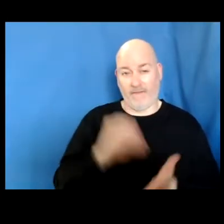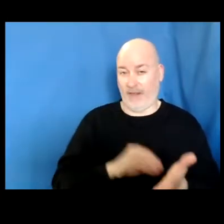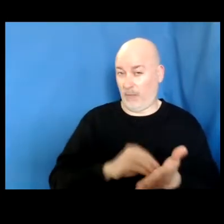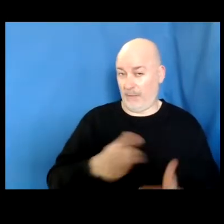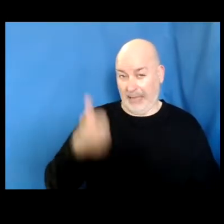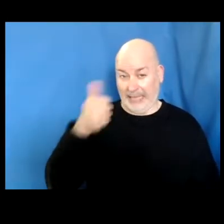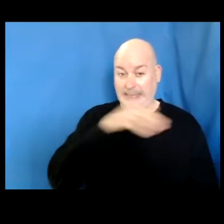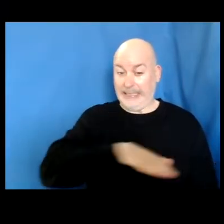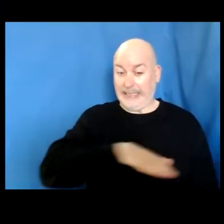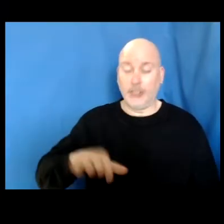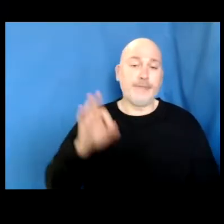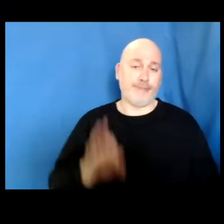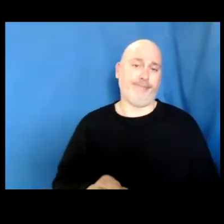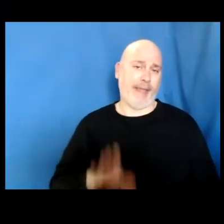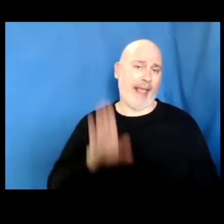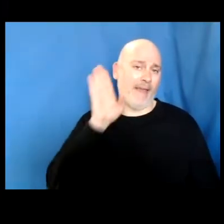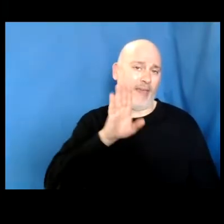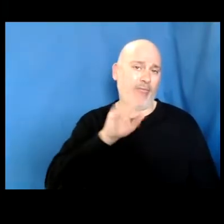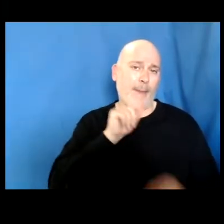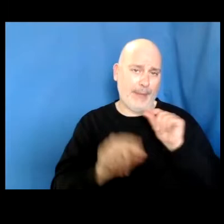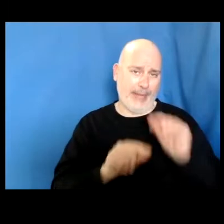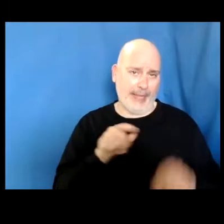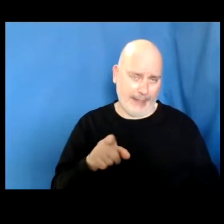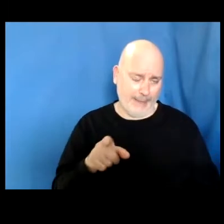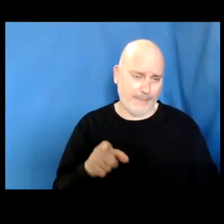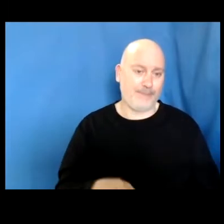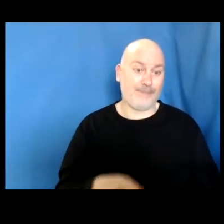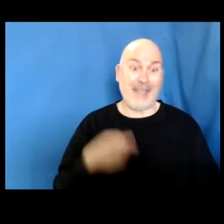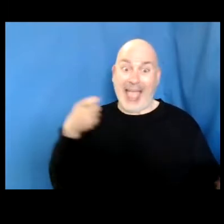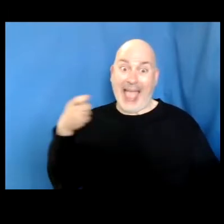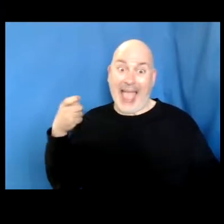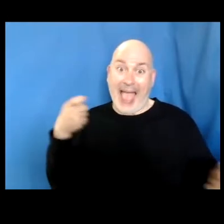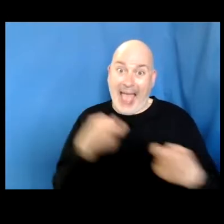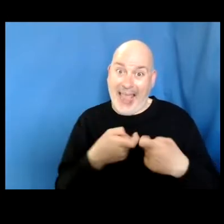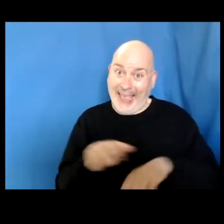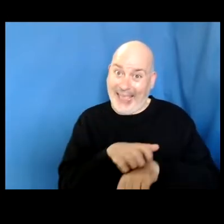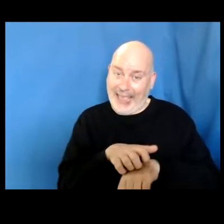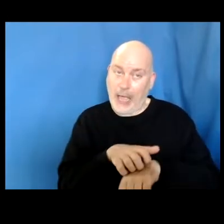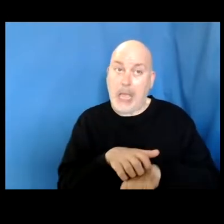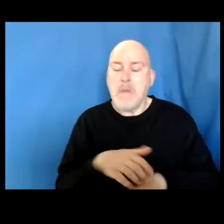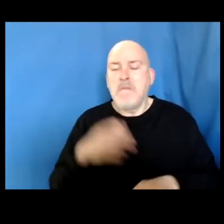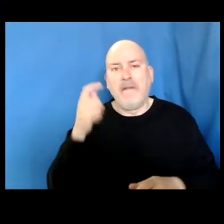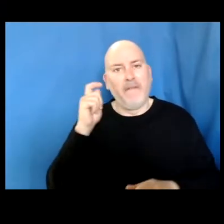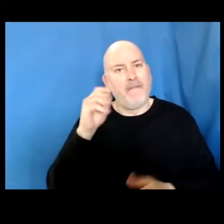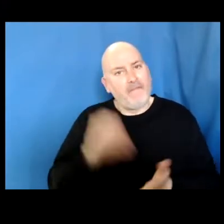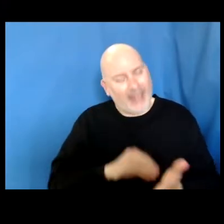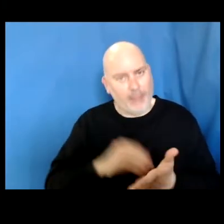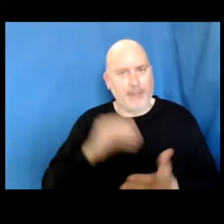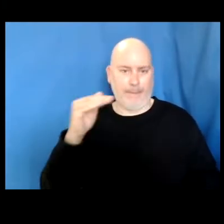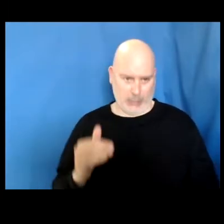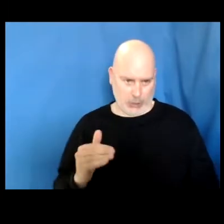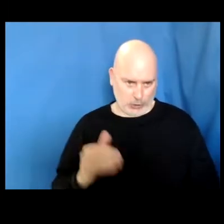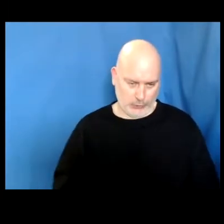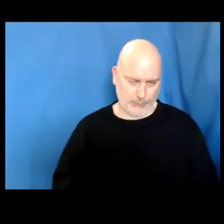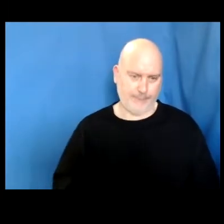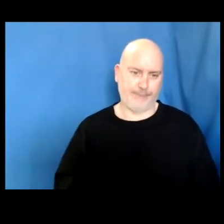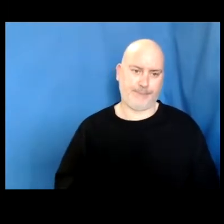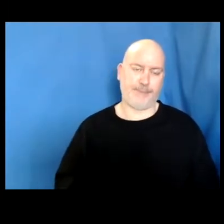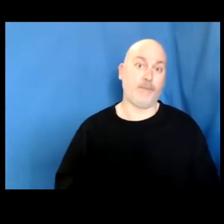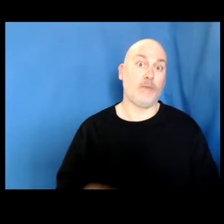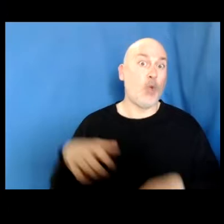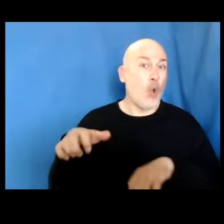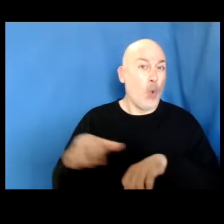las infecciones víricas. La causa alérgica es menos frecuente. La urticaria, aparte de